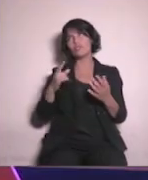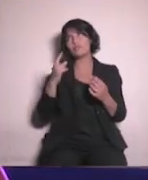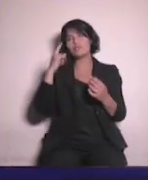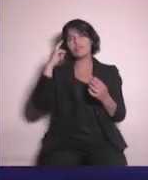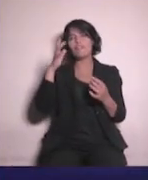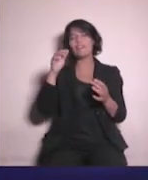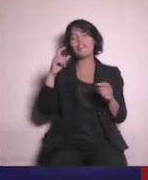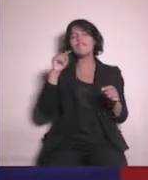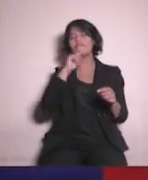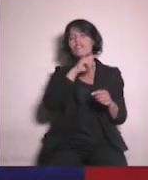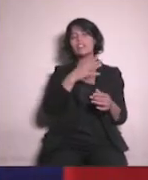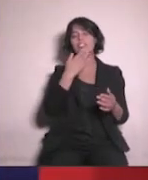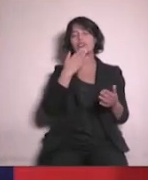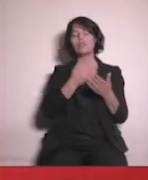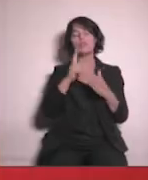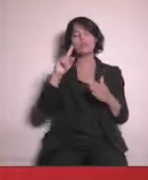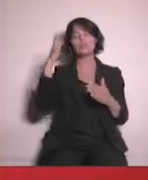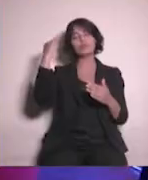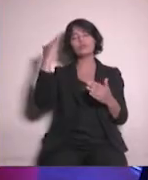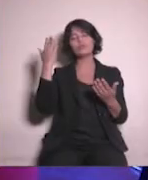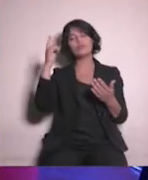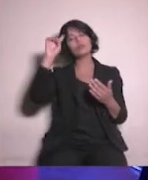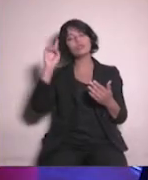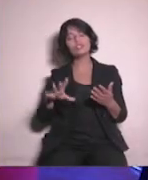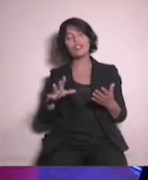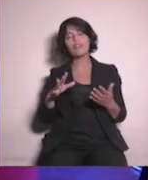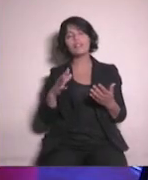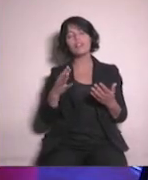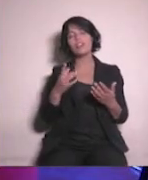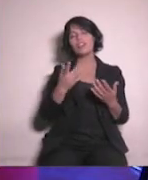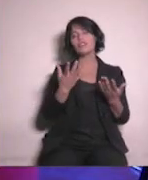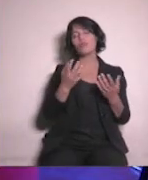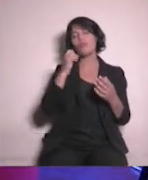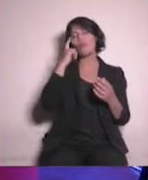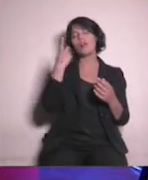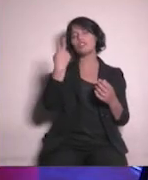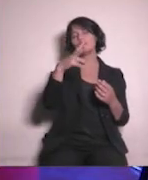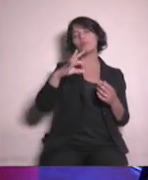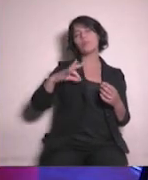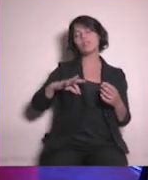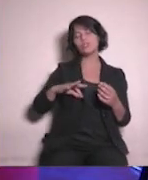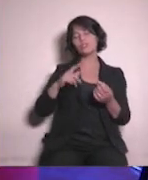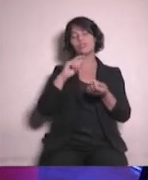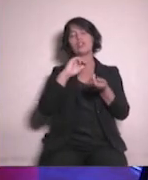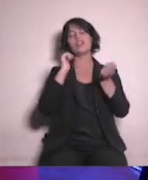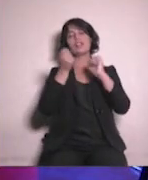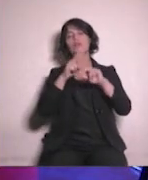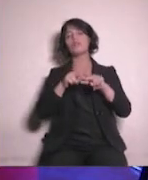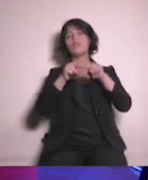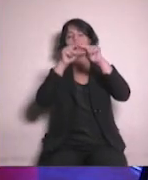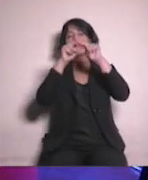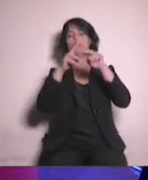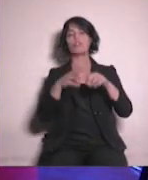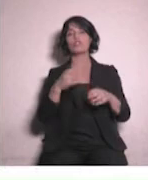o no saber cuánto va a ser la pensión que uno tiene y cómo podría mejorarla. Cambios de fondo,